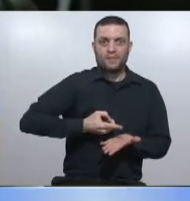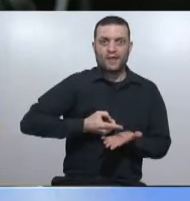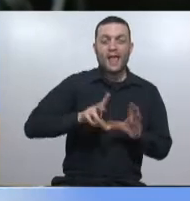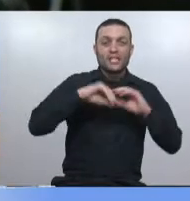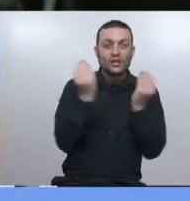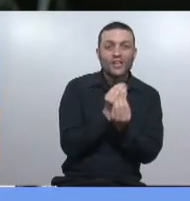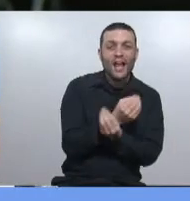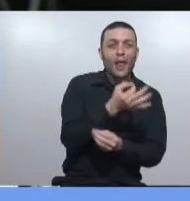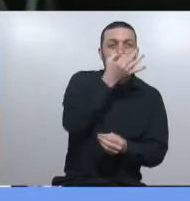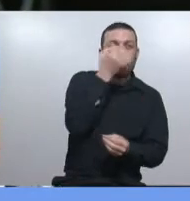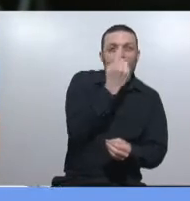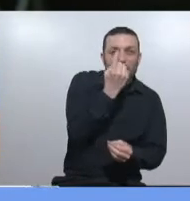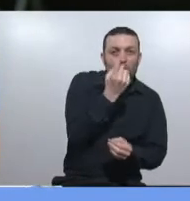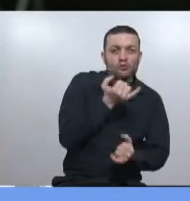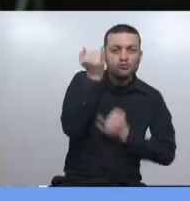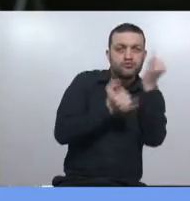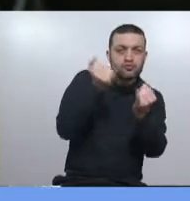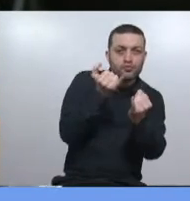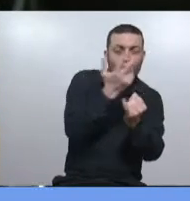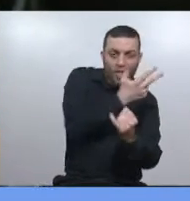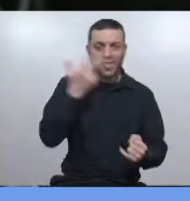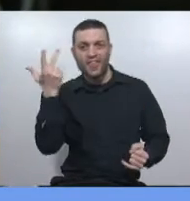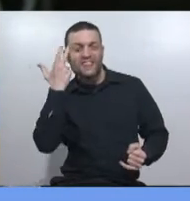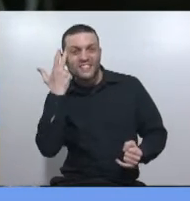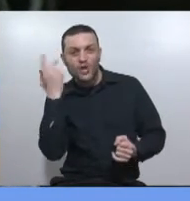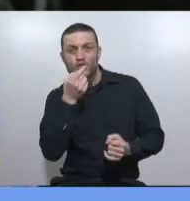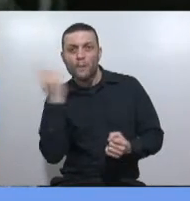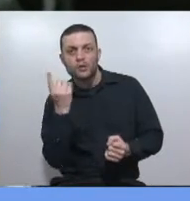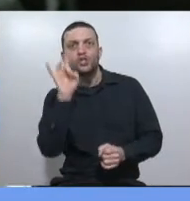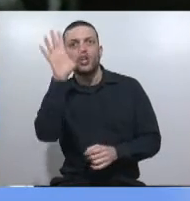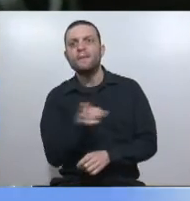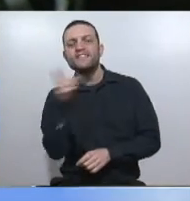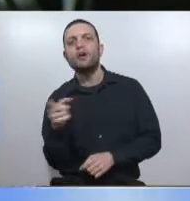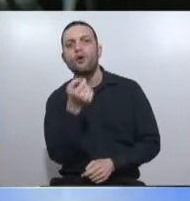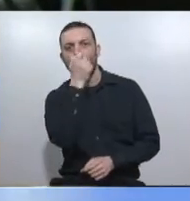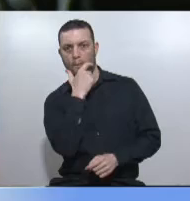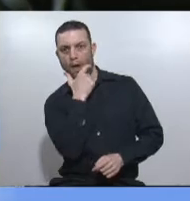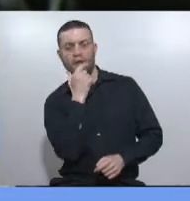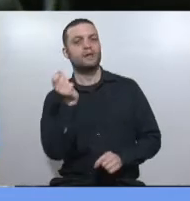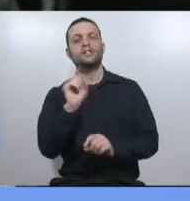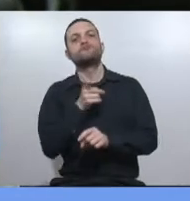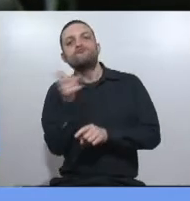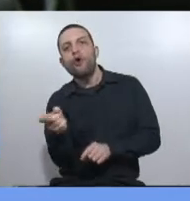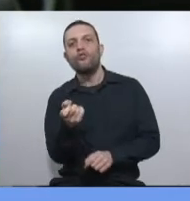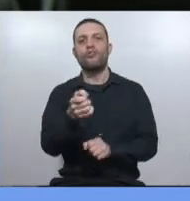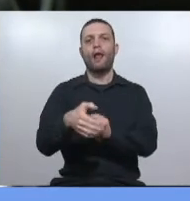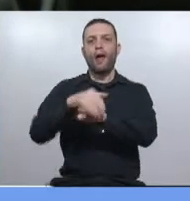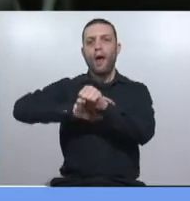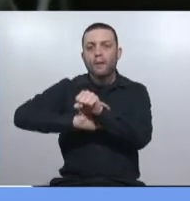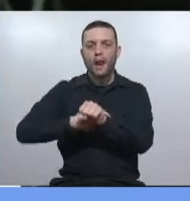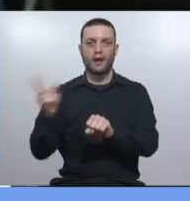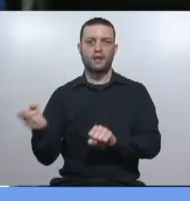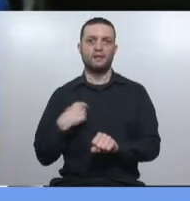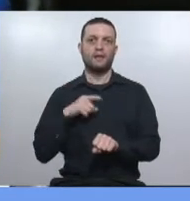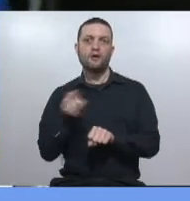manifestaciones que ya había tenido y quiero recalcar nuevamente que si yo estoy orgullosa de haber dicho y